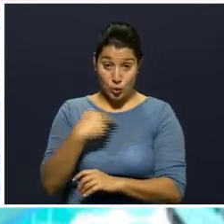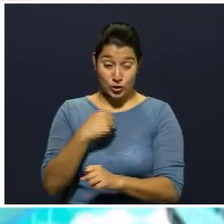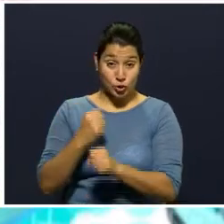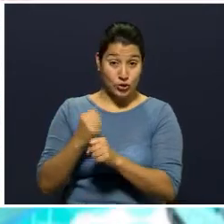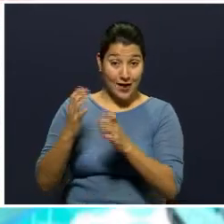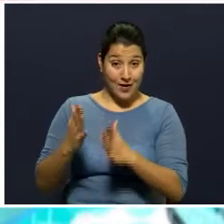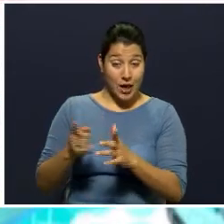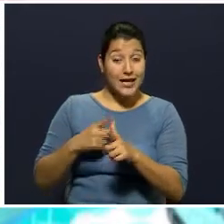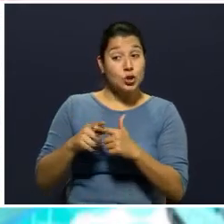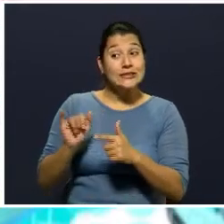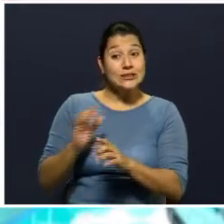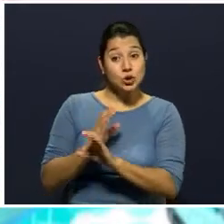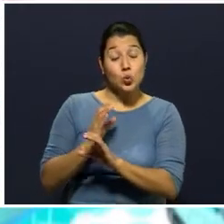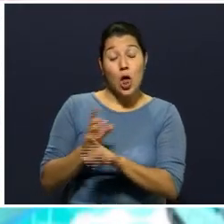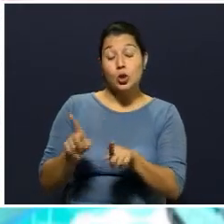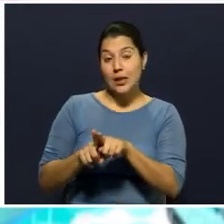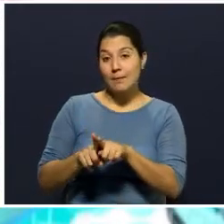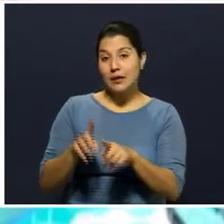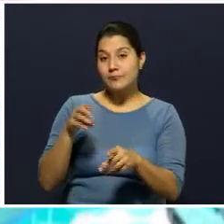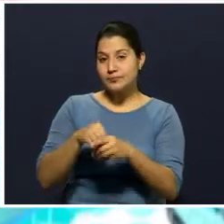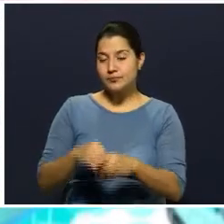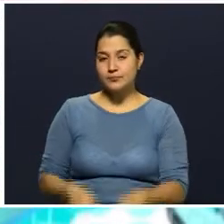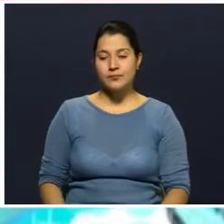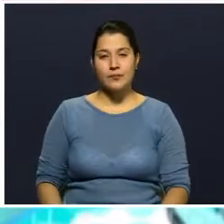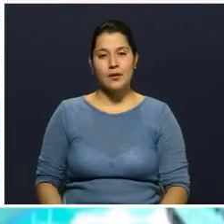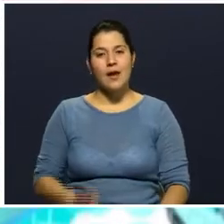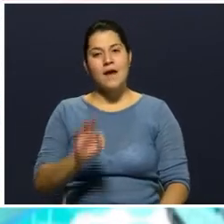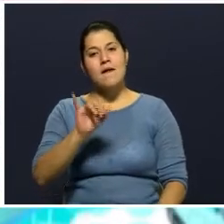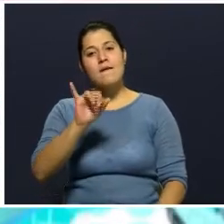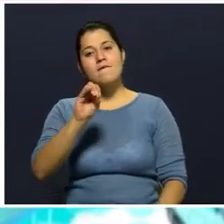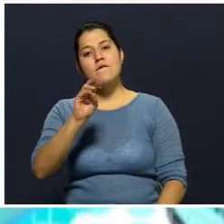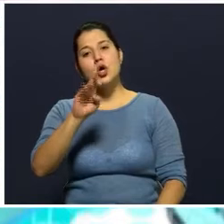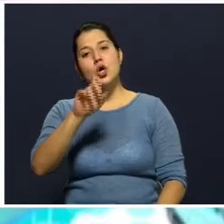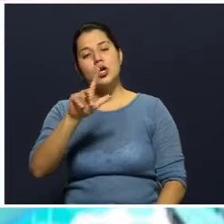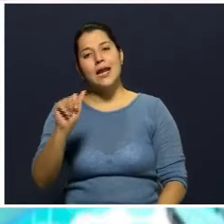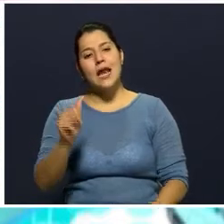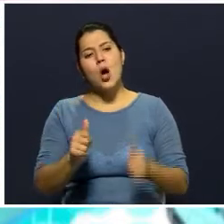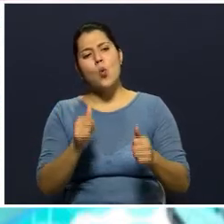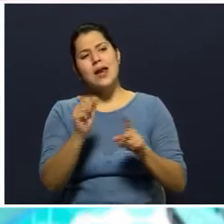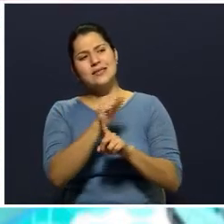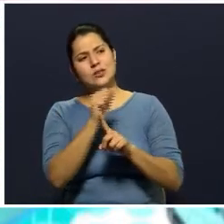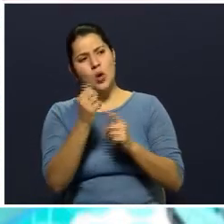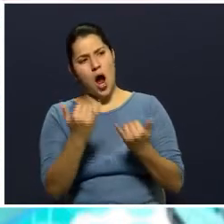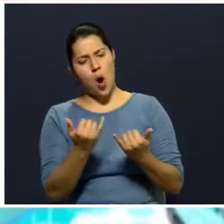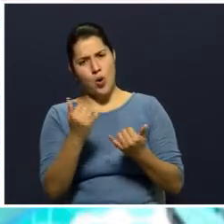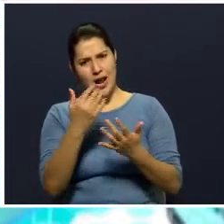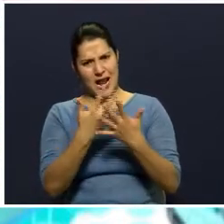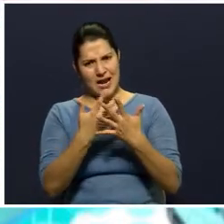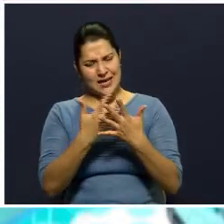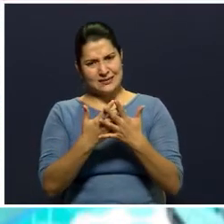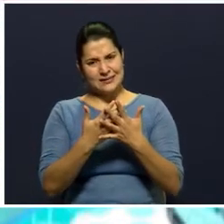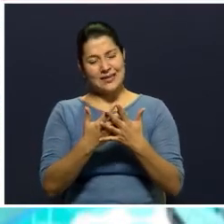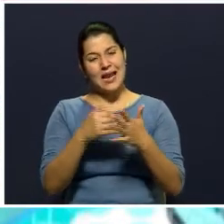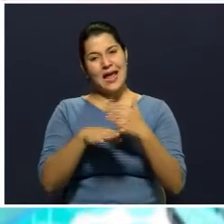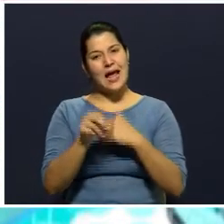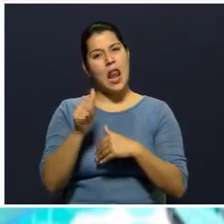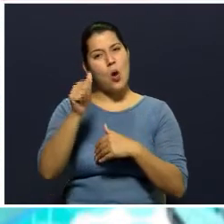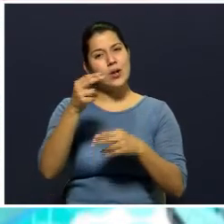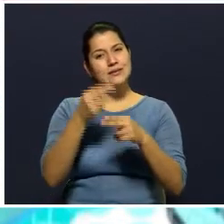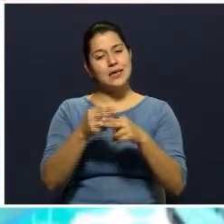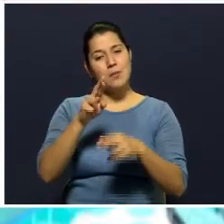Entonces, esos cuidados también se están tomando. Doña Fiorella, ¿cuál es la situación en el centro Reinaldo Villalobos de Alajuela, de